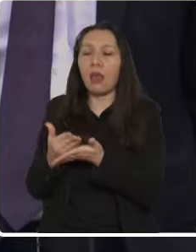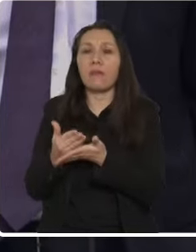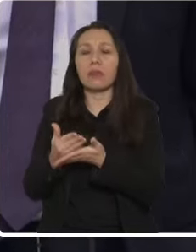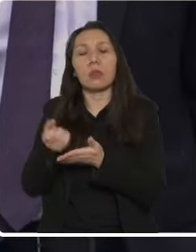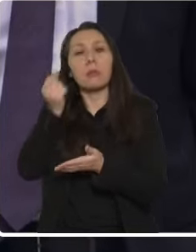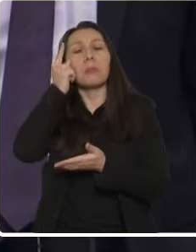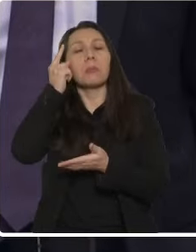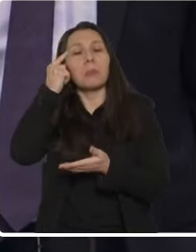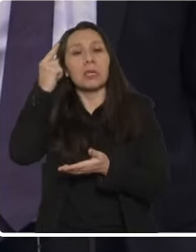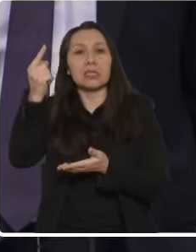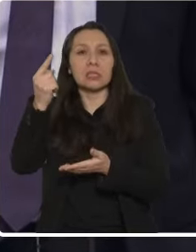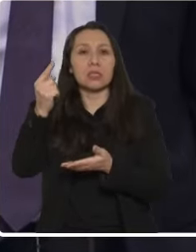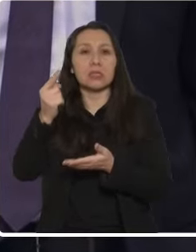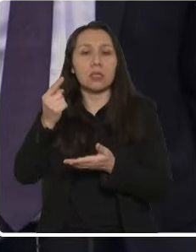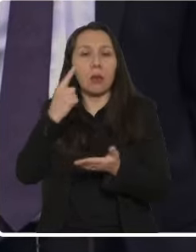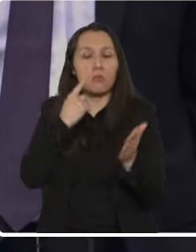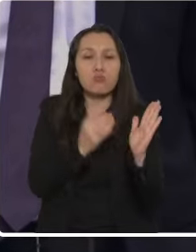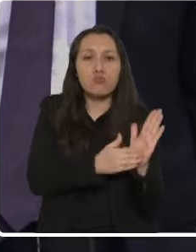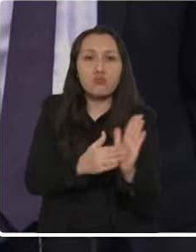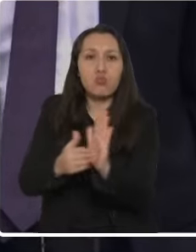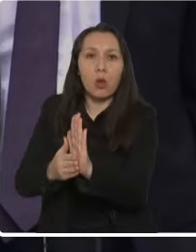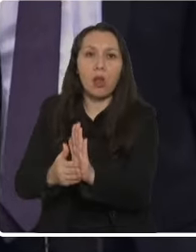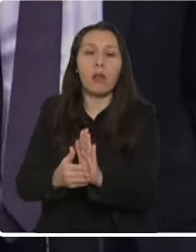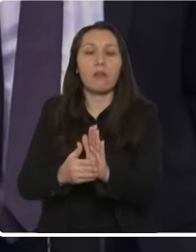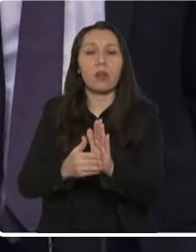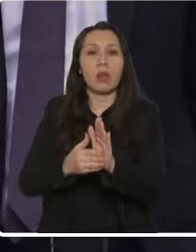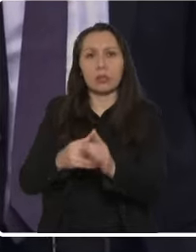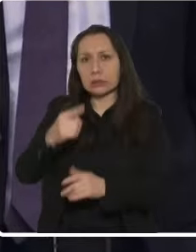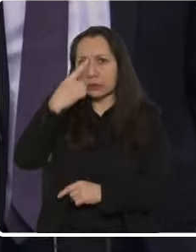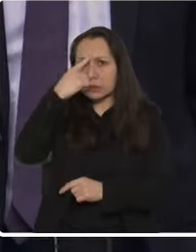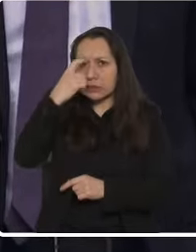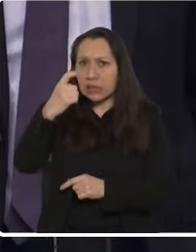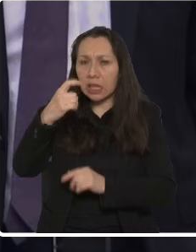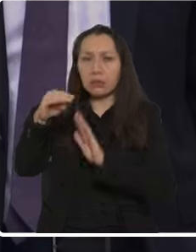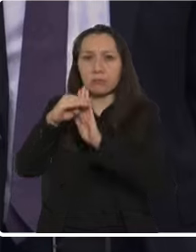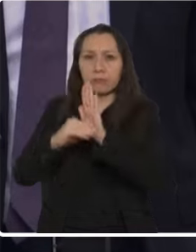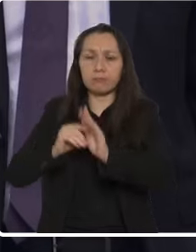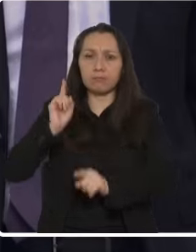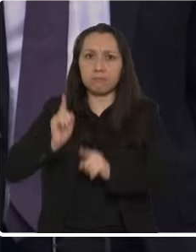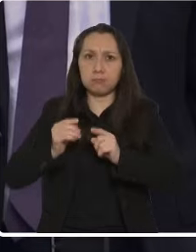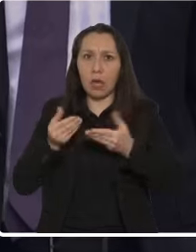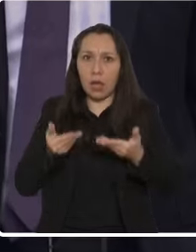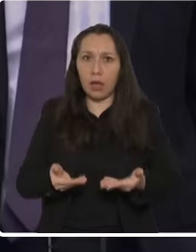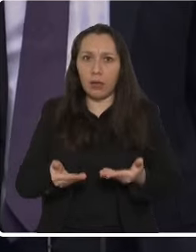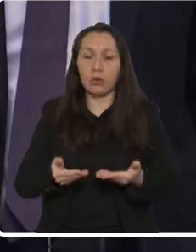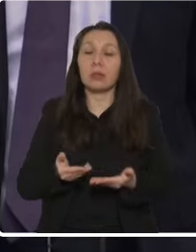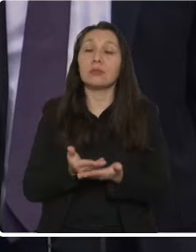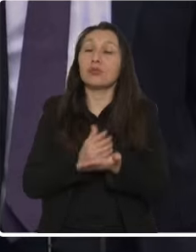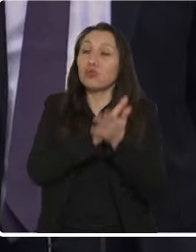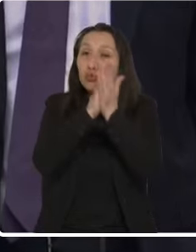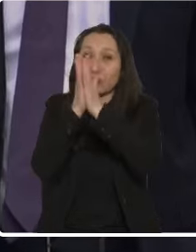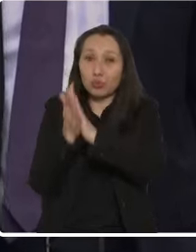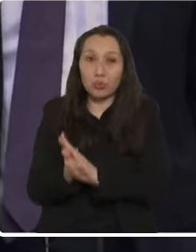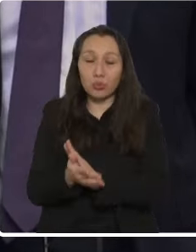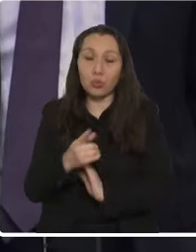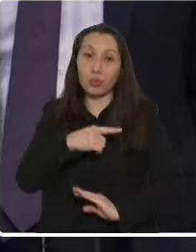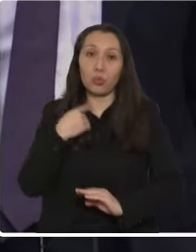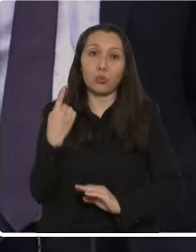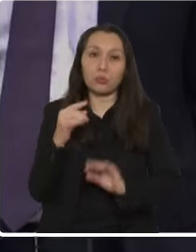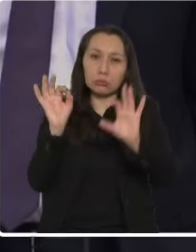el sentido de evidencia, el sentido de seriedad de las medidas que tomamos. Por eso, todo lo que hemos